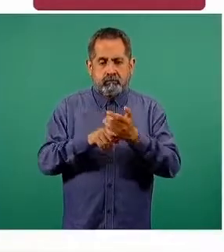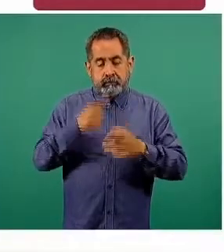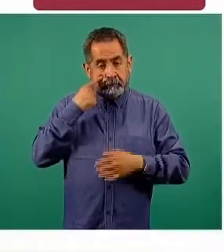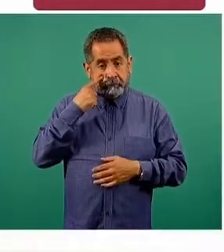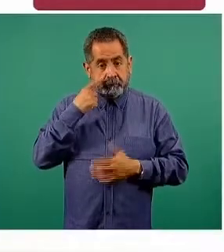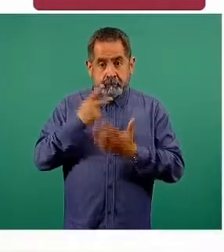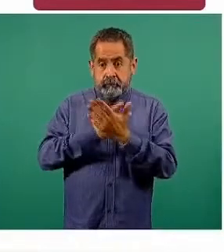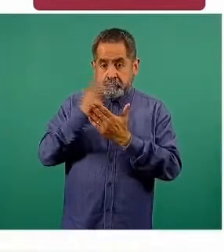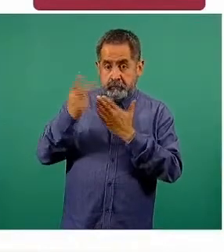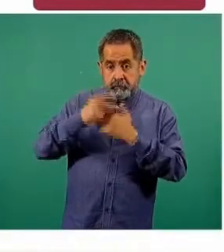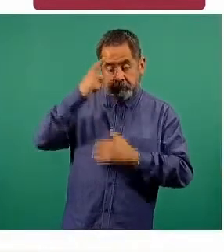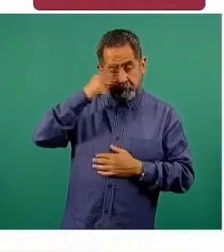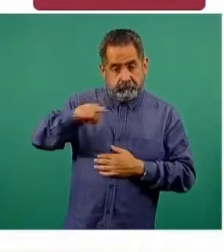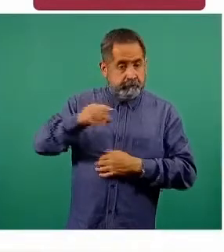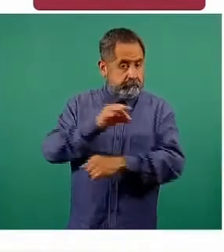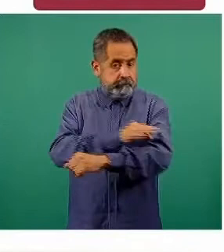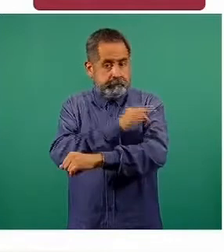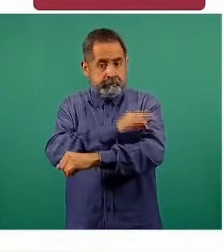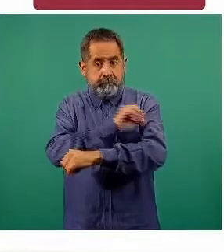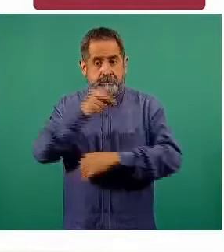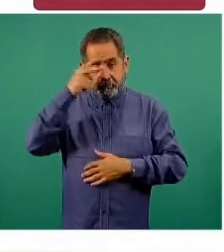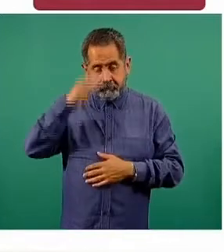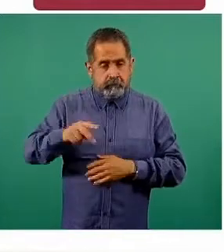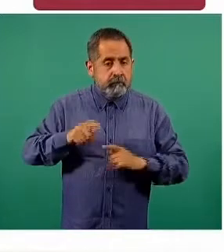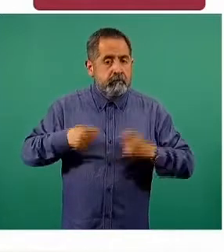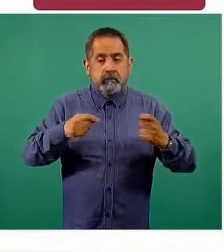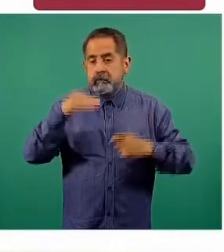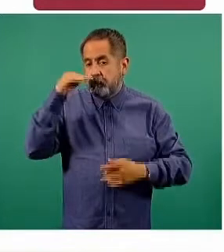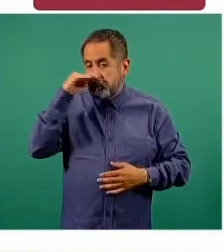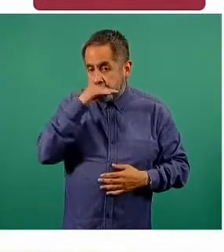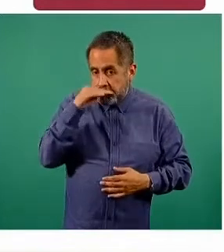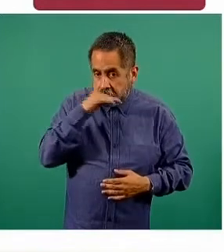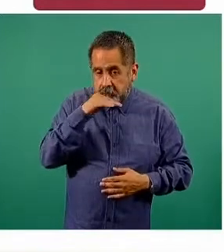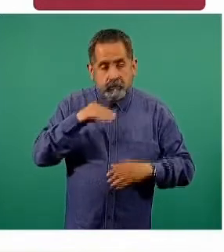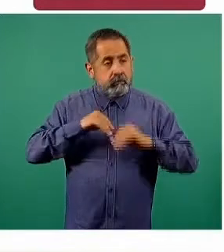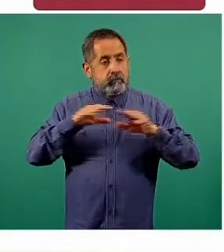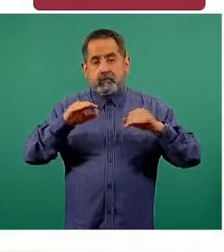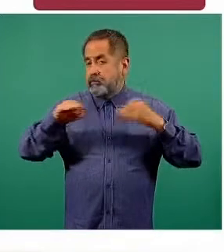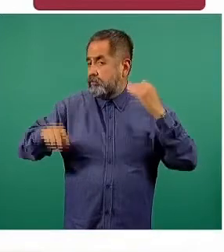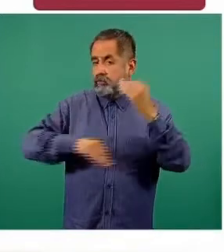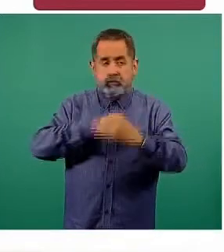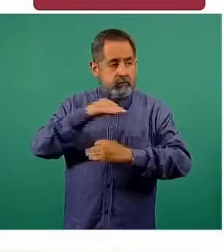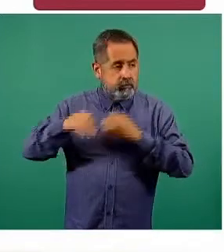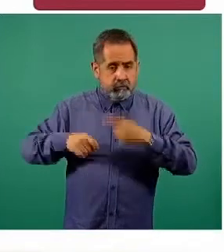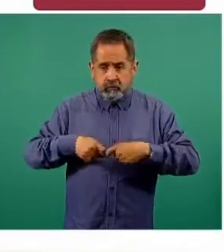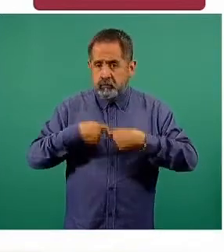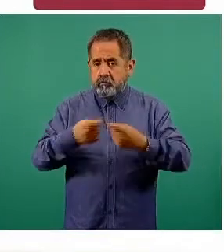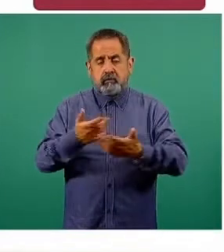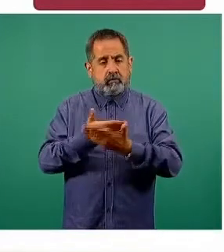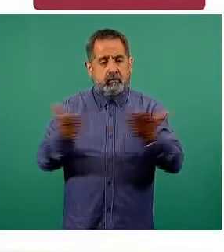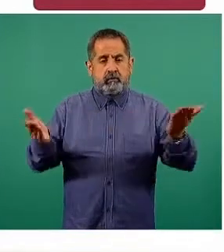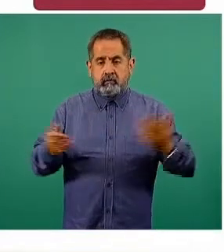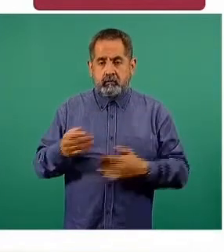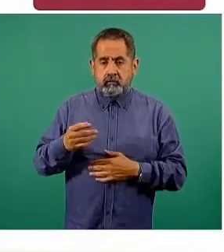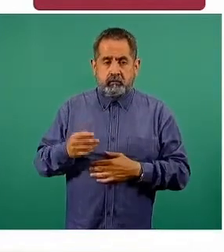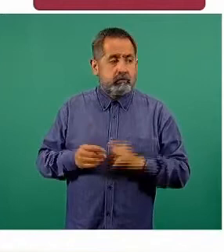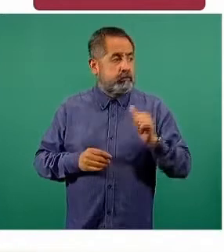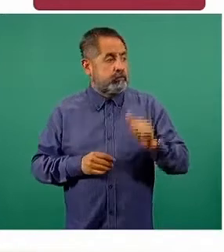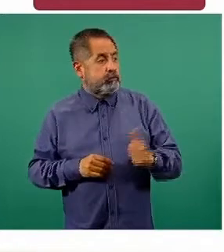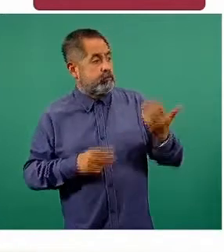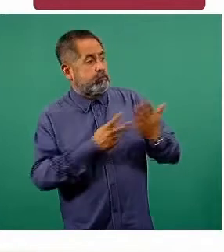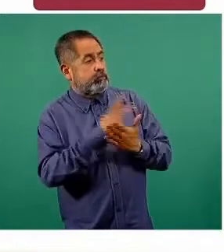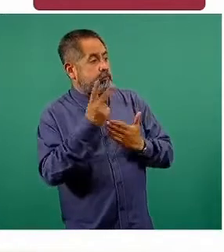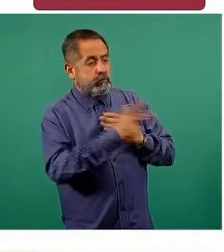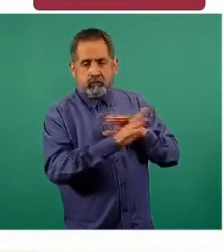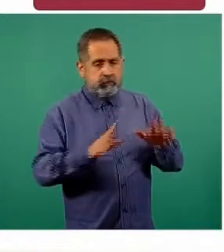programa de vacunación de México es un programa gratuito de cobertura universal. Es un programa único que conduce